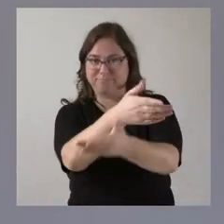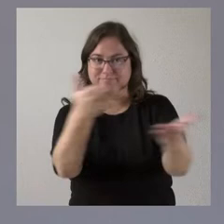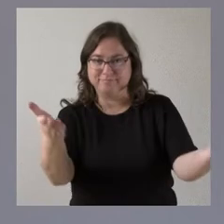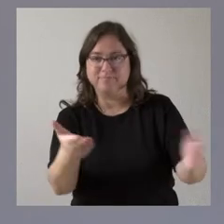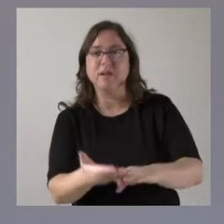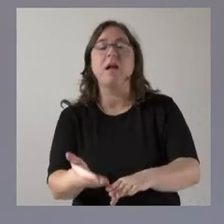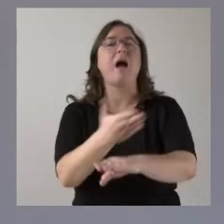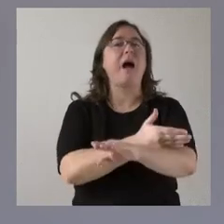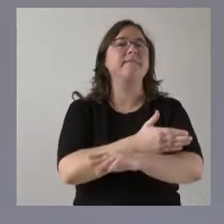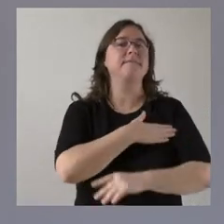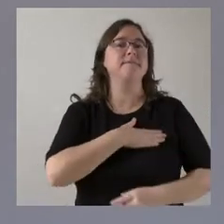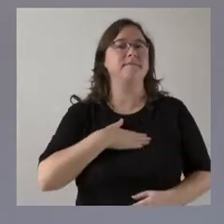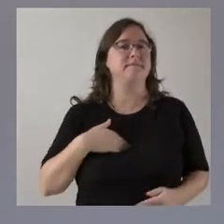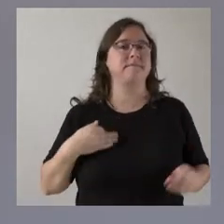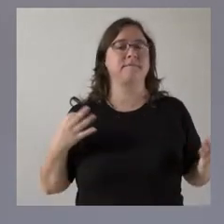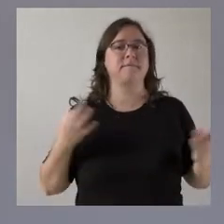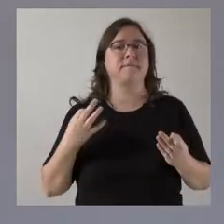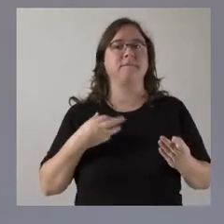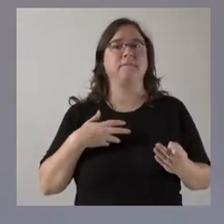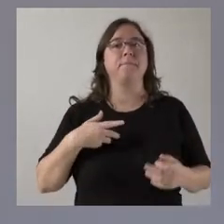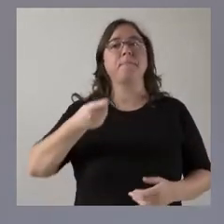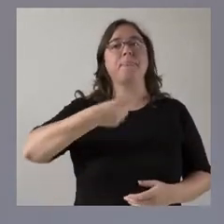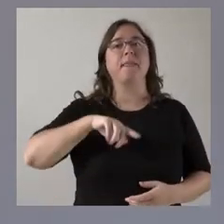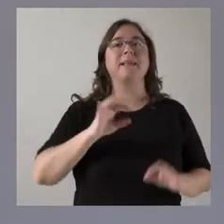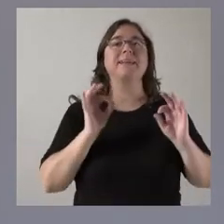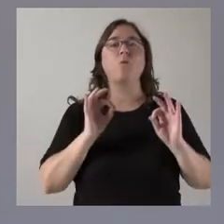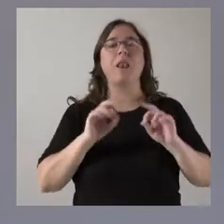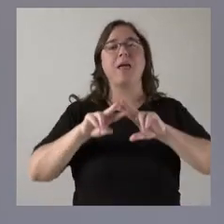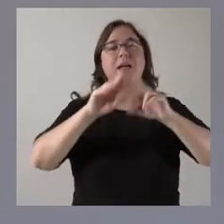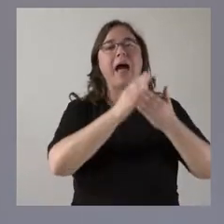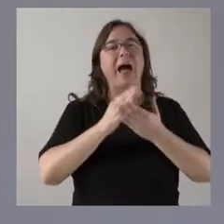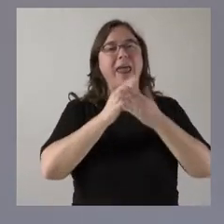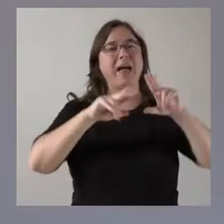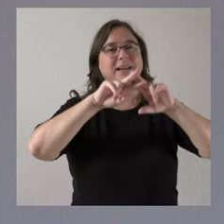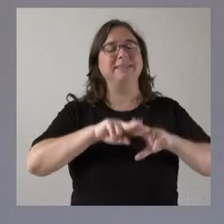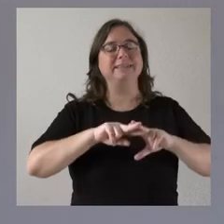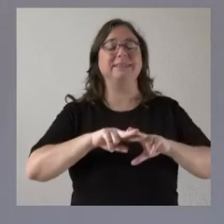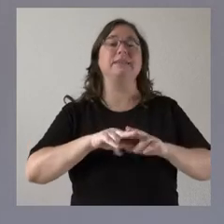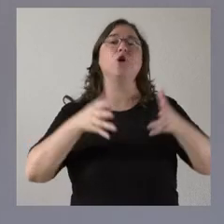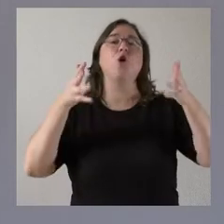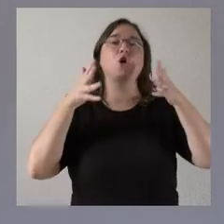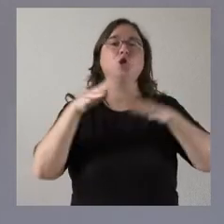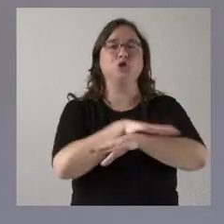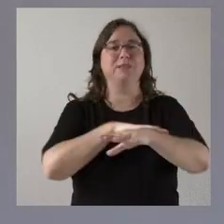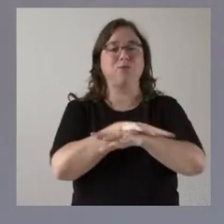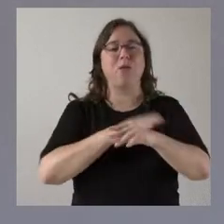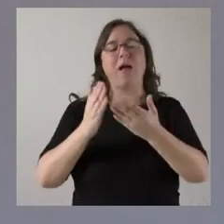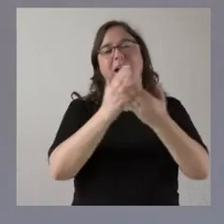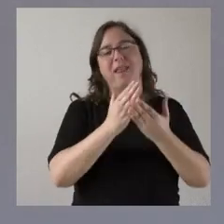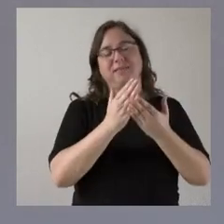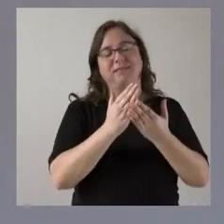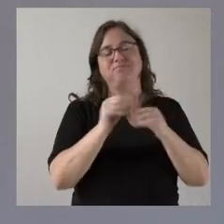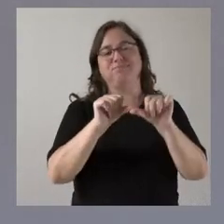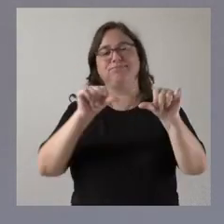formulen preguntas hemos también ha hecho un análisis en el ámbito del Consejo de gobierno de estos primeros seis meses